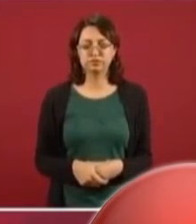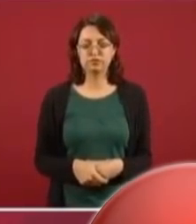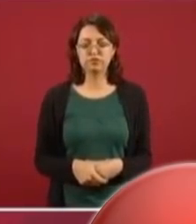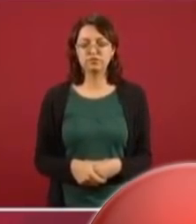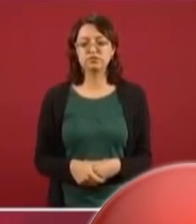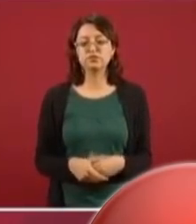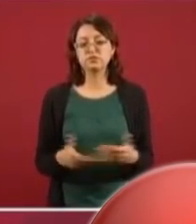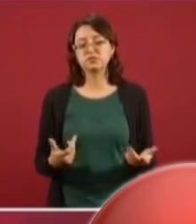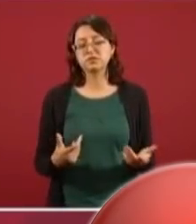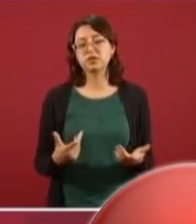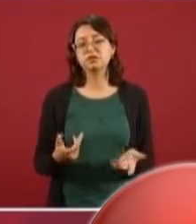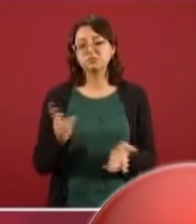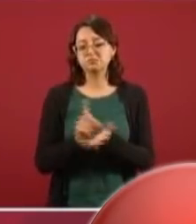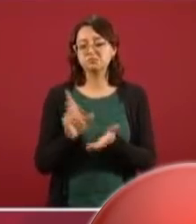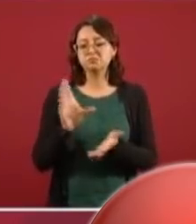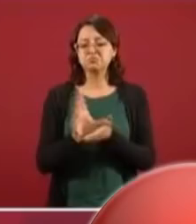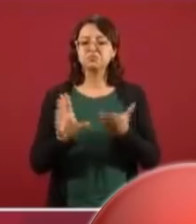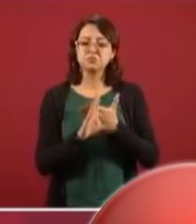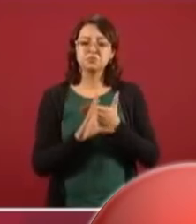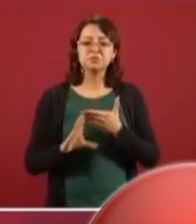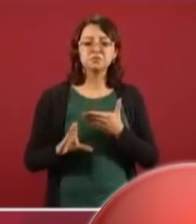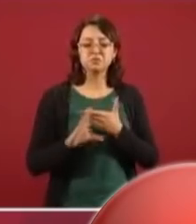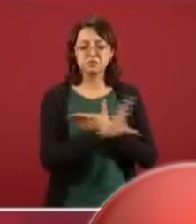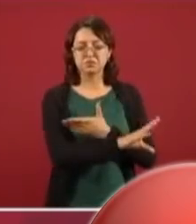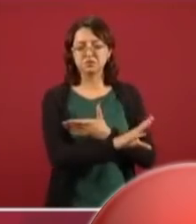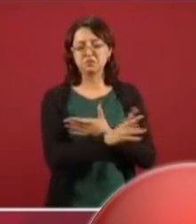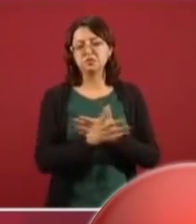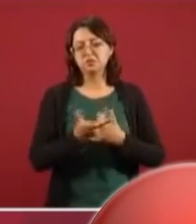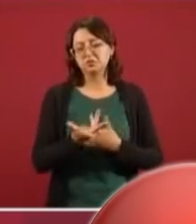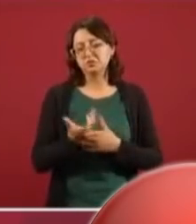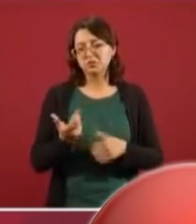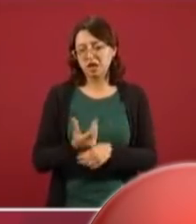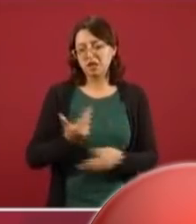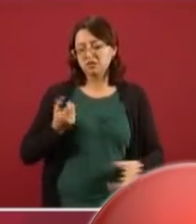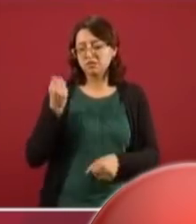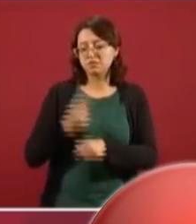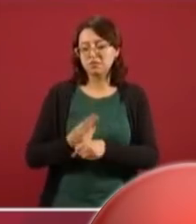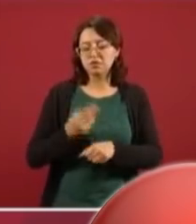la discapacidad permanente.